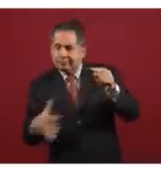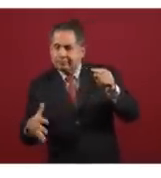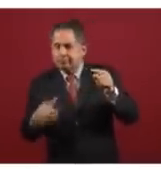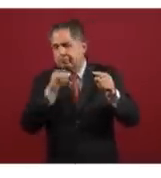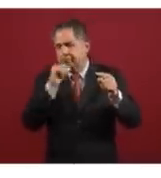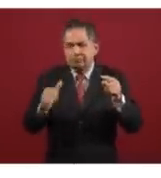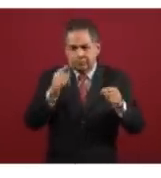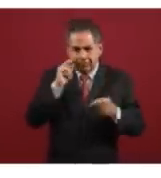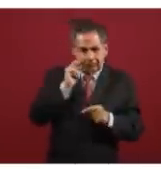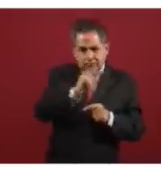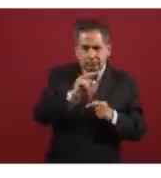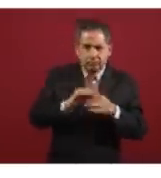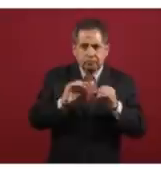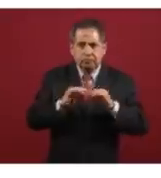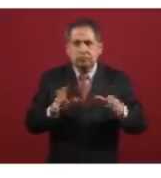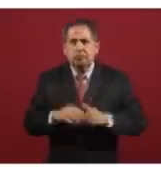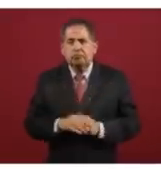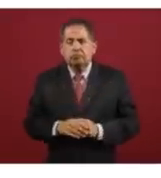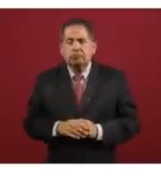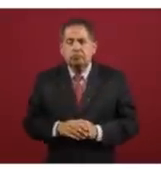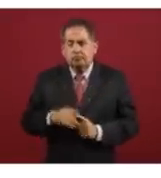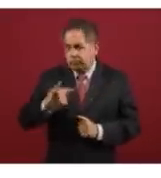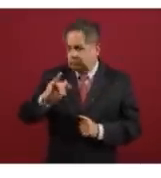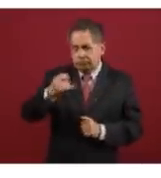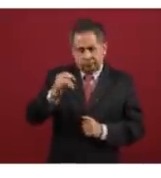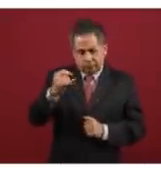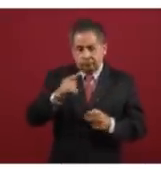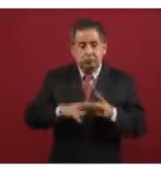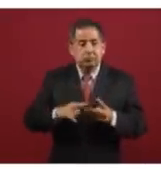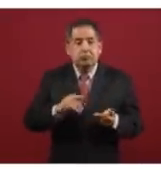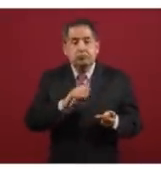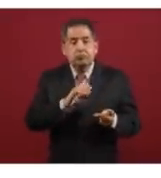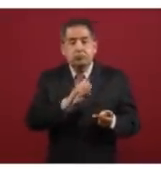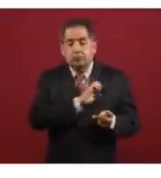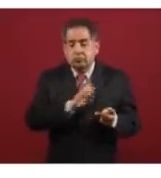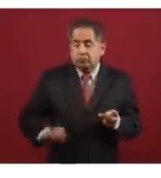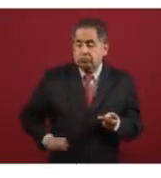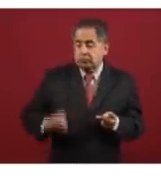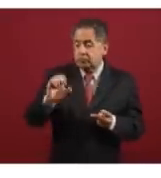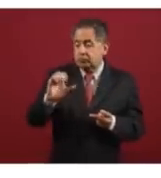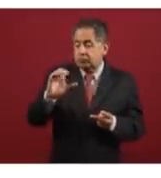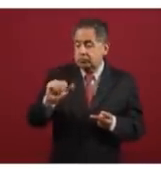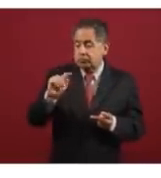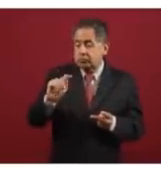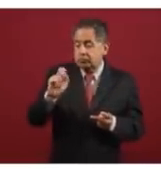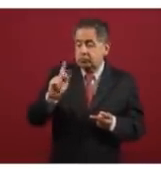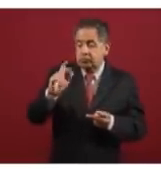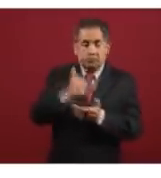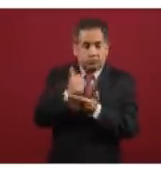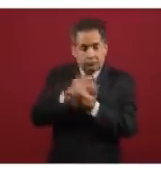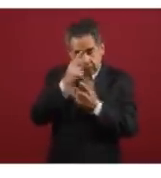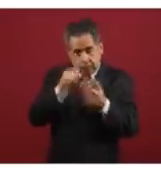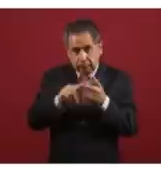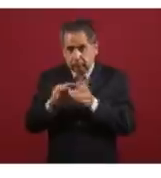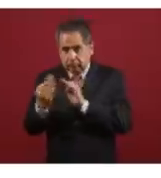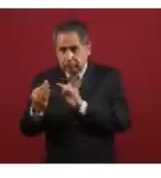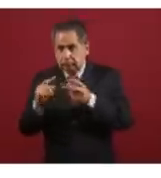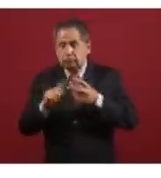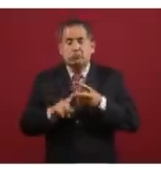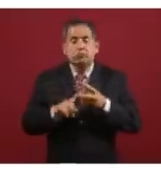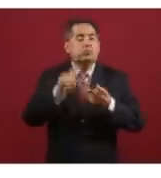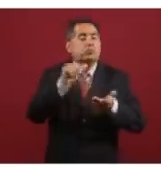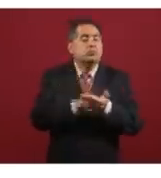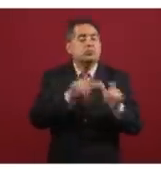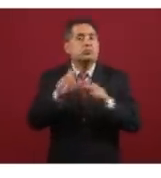de calor. Está obviamente por allá Tijuana, Ecatepec, que es el de más alta incidencia, con 6.700